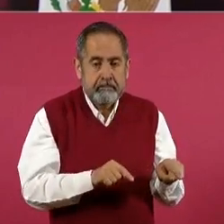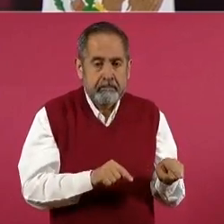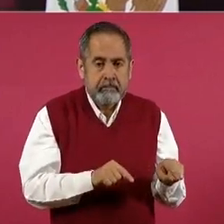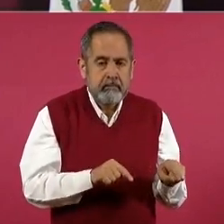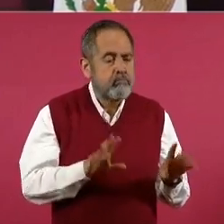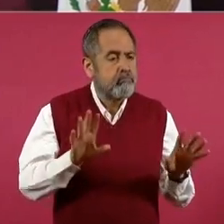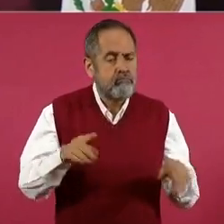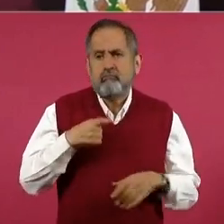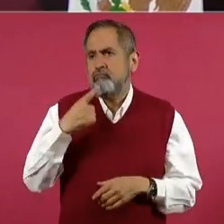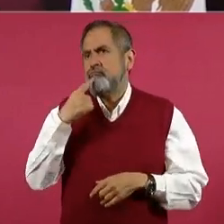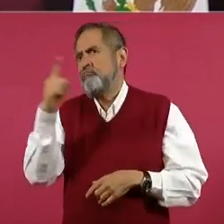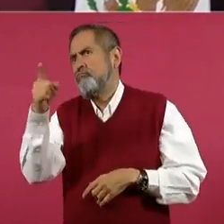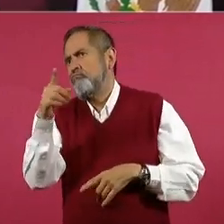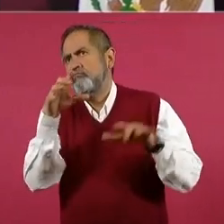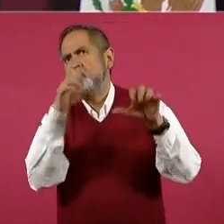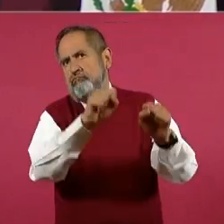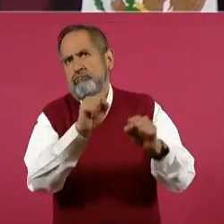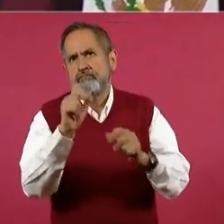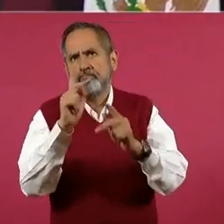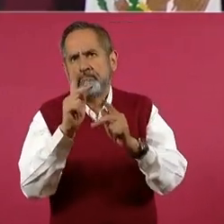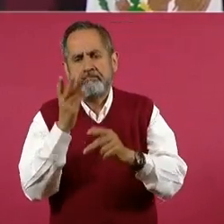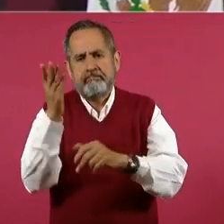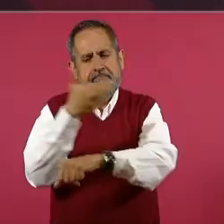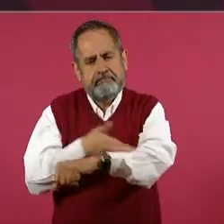promueve una extradición,